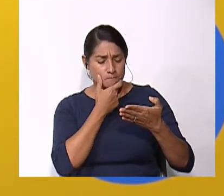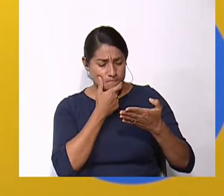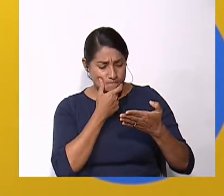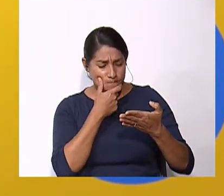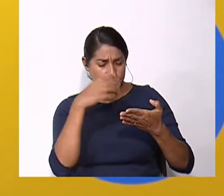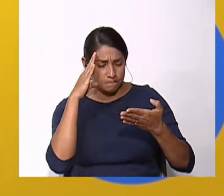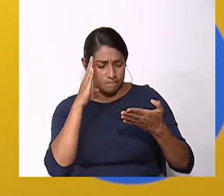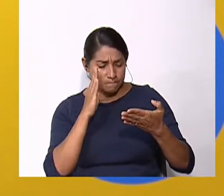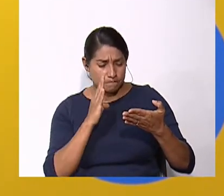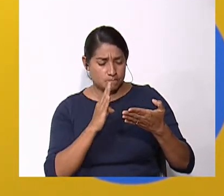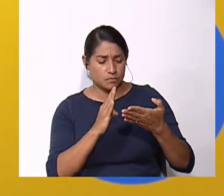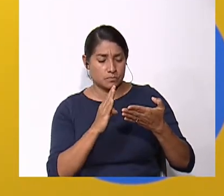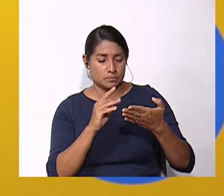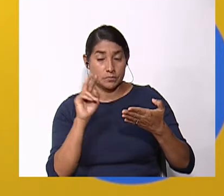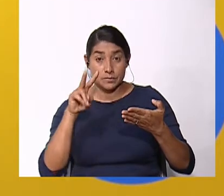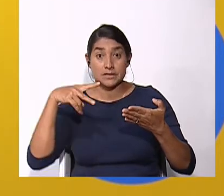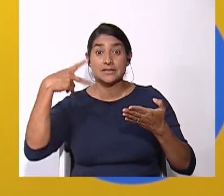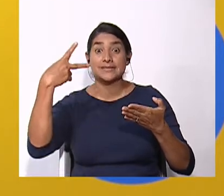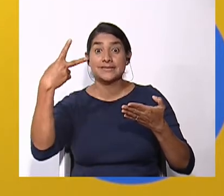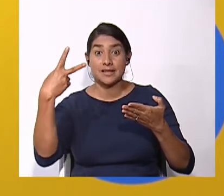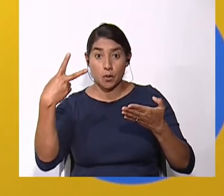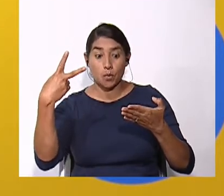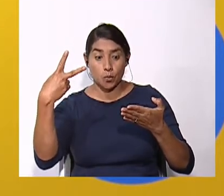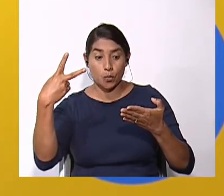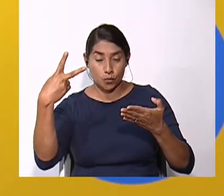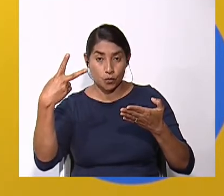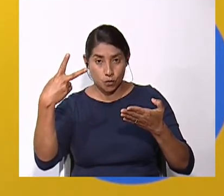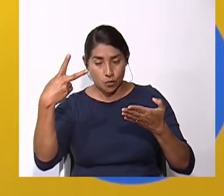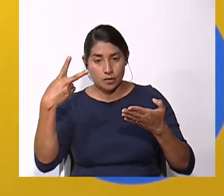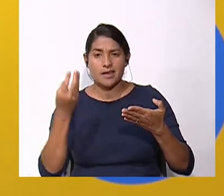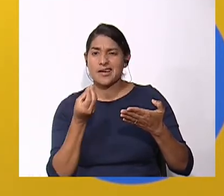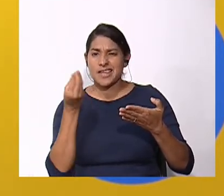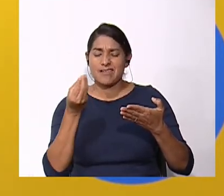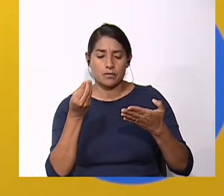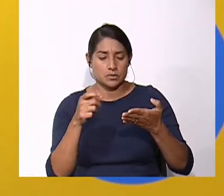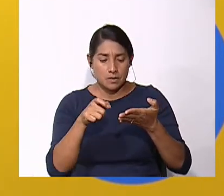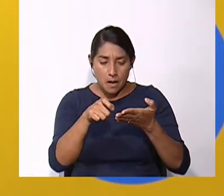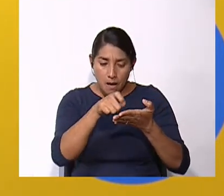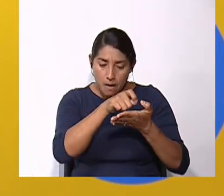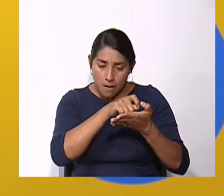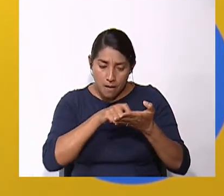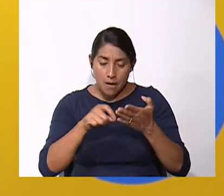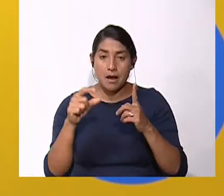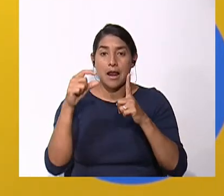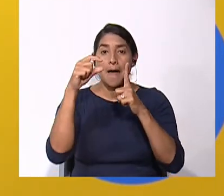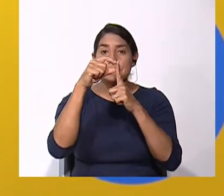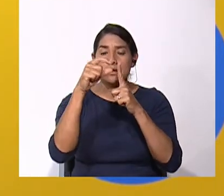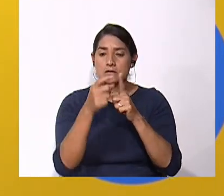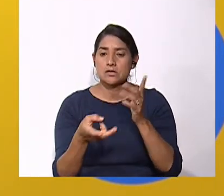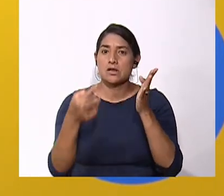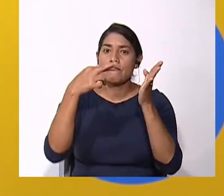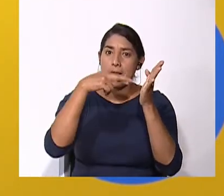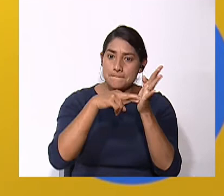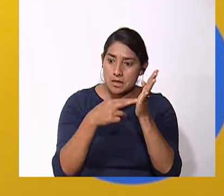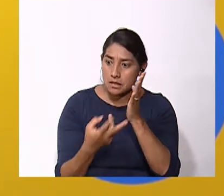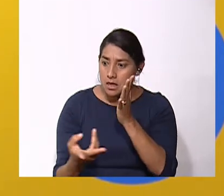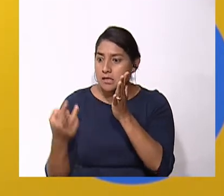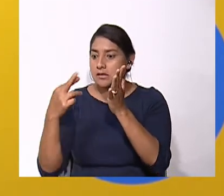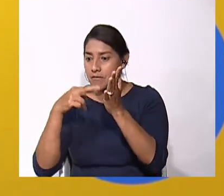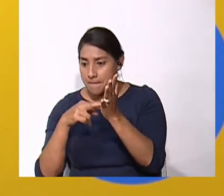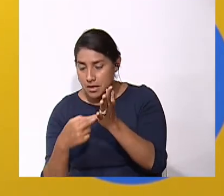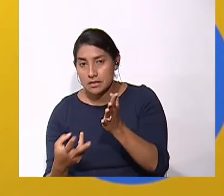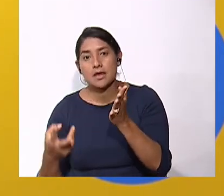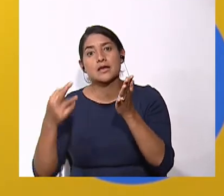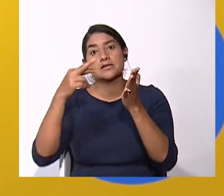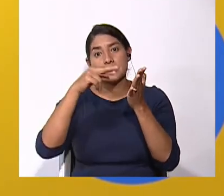concentración. Segundo, vamos a encerrar las palabras que se repiten,